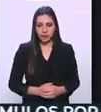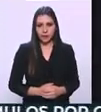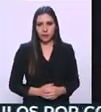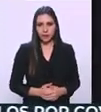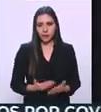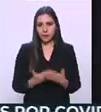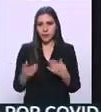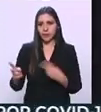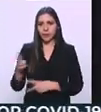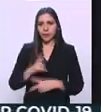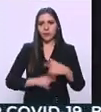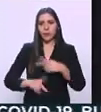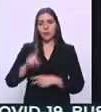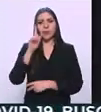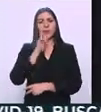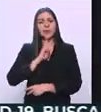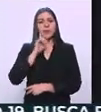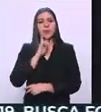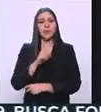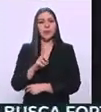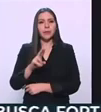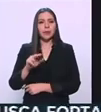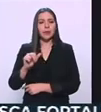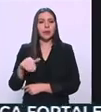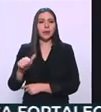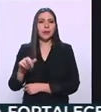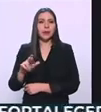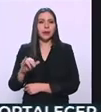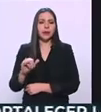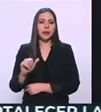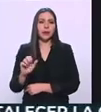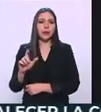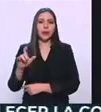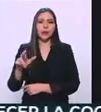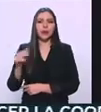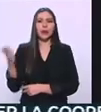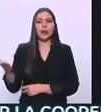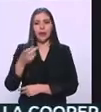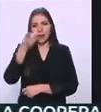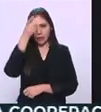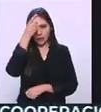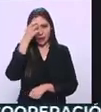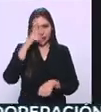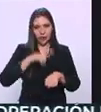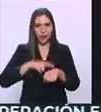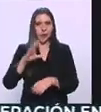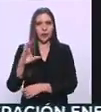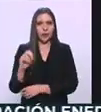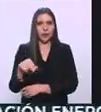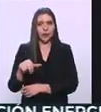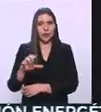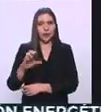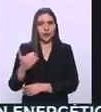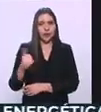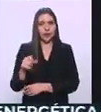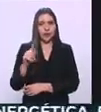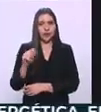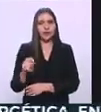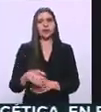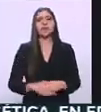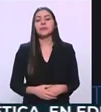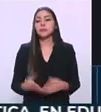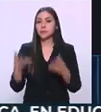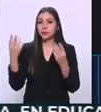Se encuentra con nosotros la doctora María Elena Álvarez Bulla. Ella es directora del Consejo Nacional de Ciencia y Tecnología y le